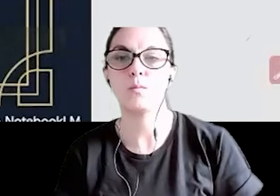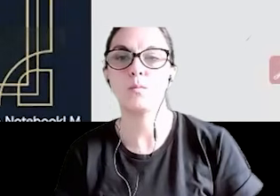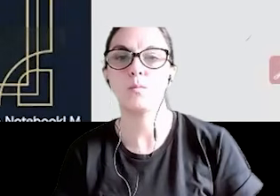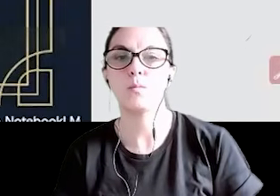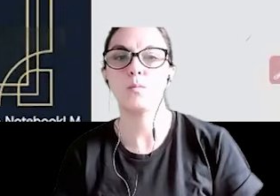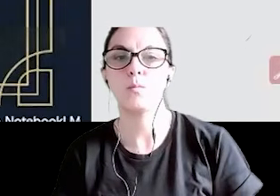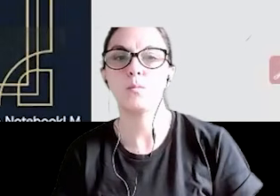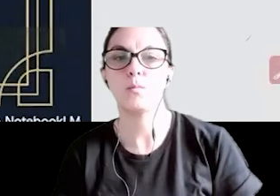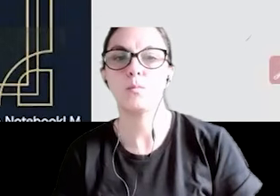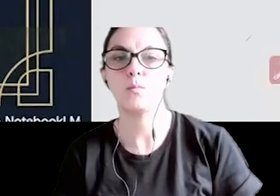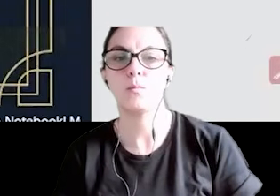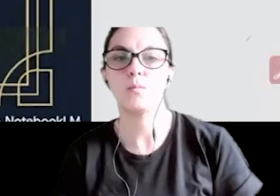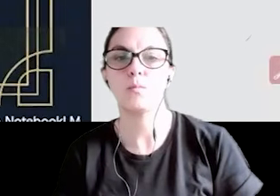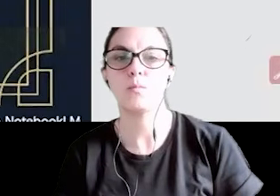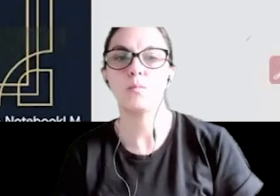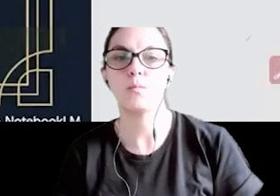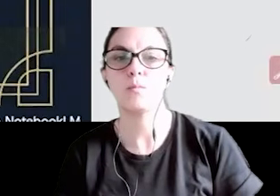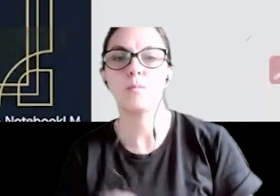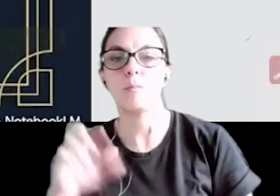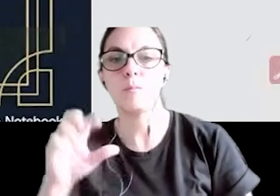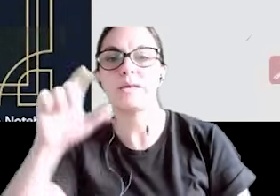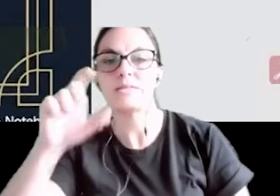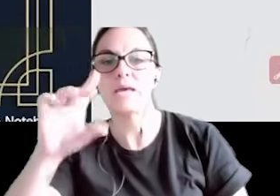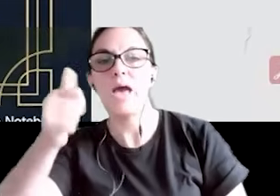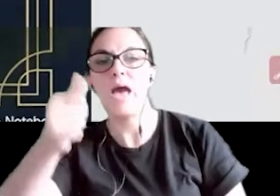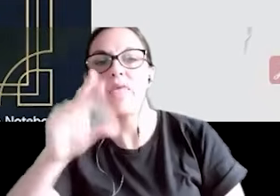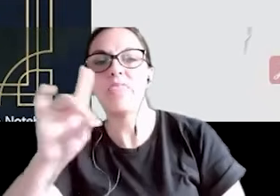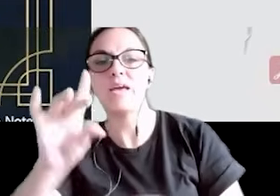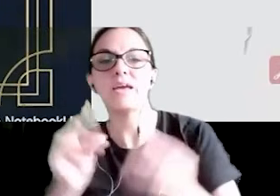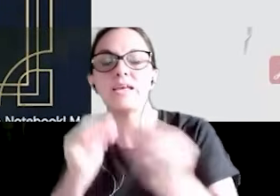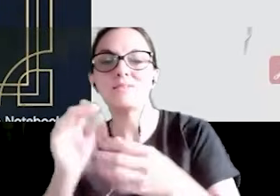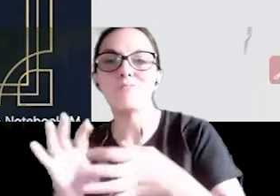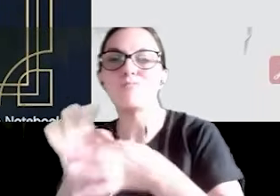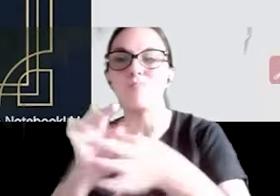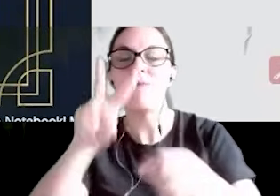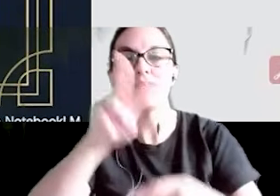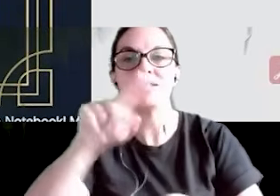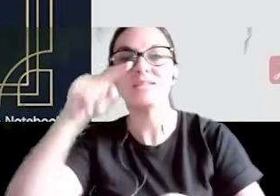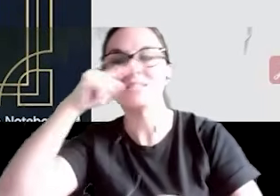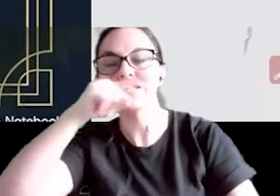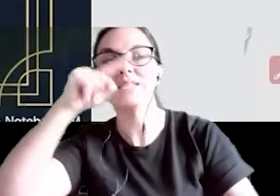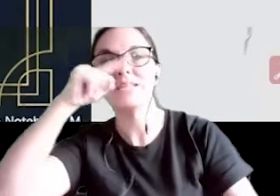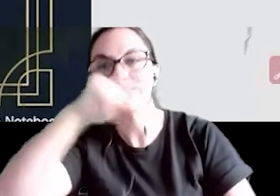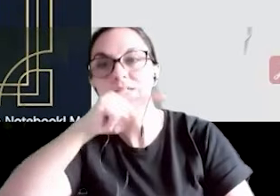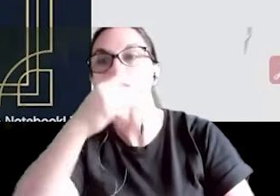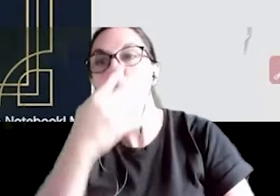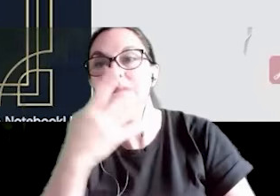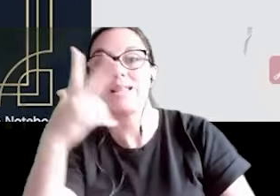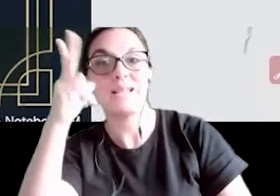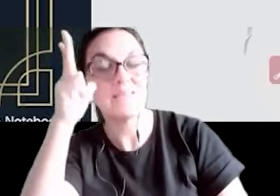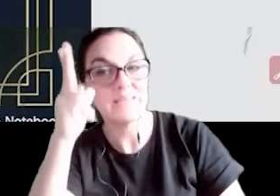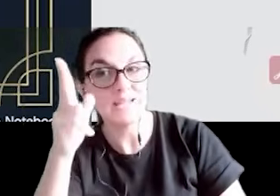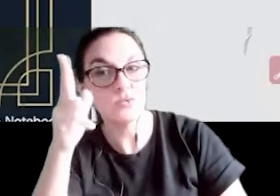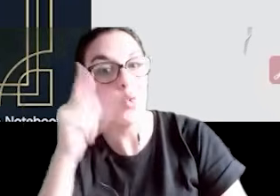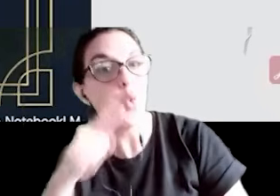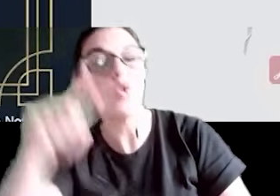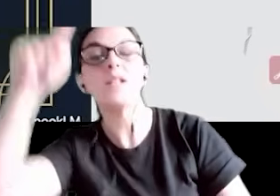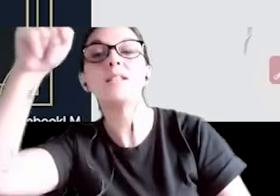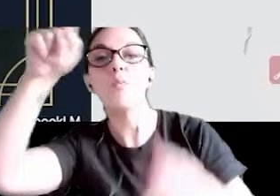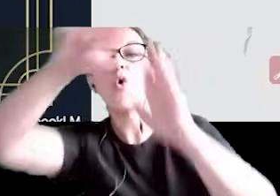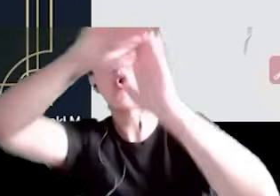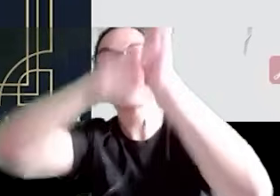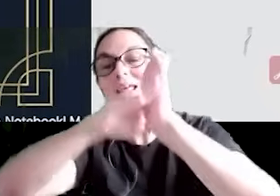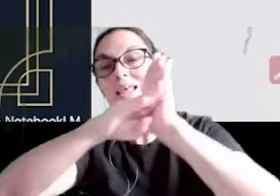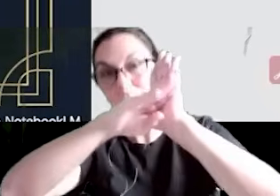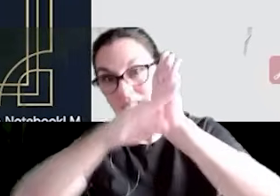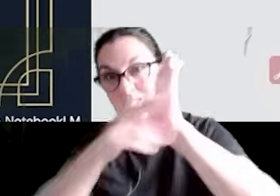una entidad que empezamos a ver mucho en lo que fue la 27743, que fue el último régimen de regularización, donde vimos